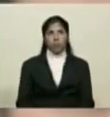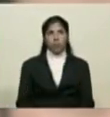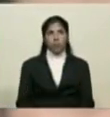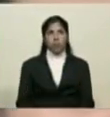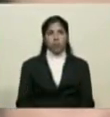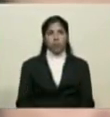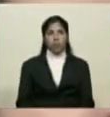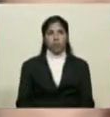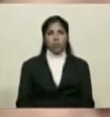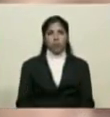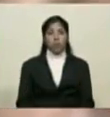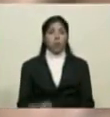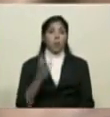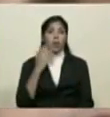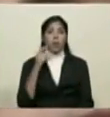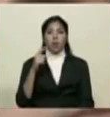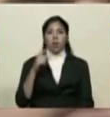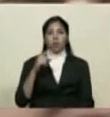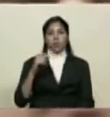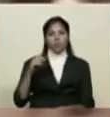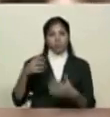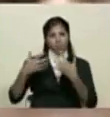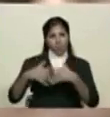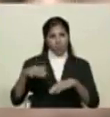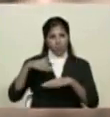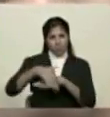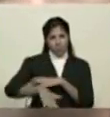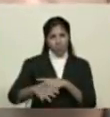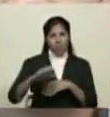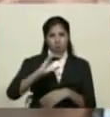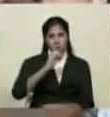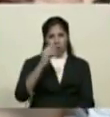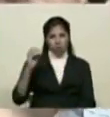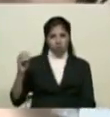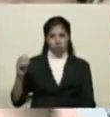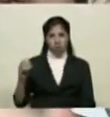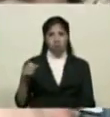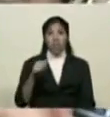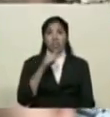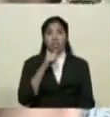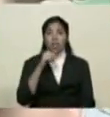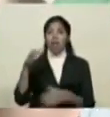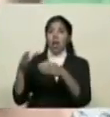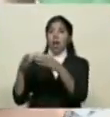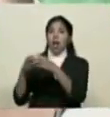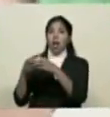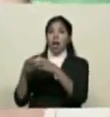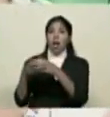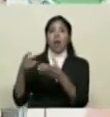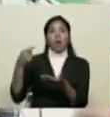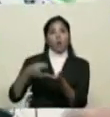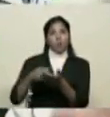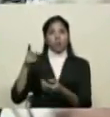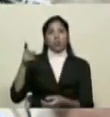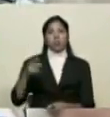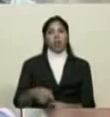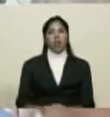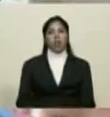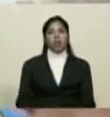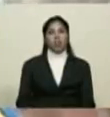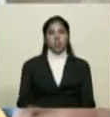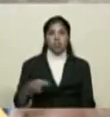¿no? El de la faja petrolífera del Orinoco aparece contratado este bufete, extorsionando personas con